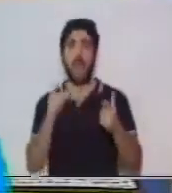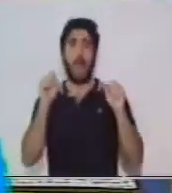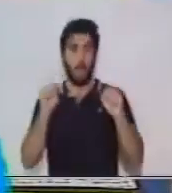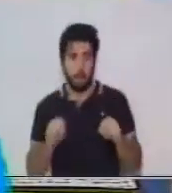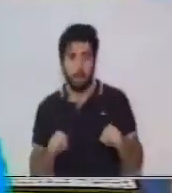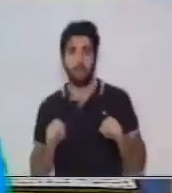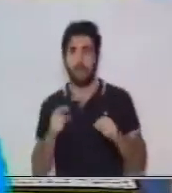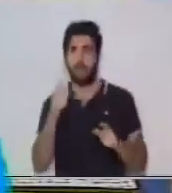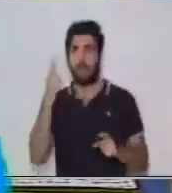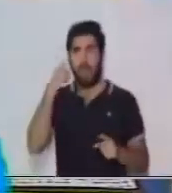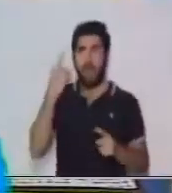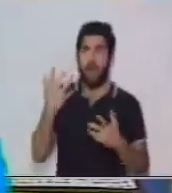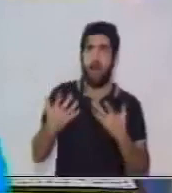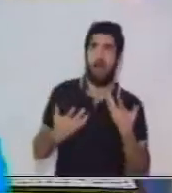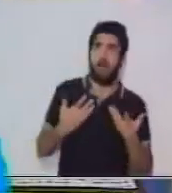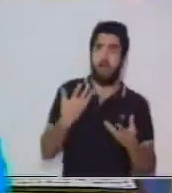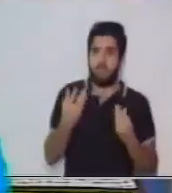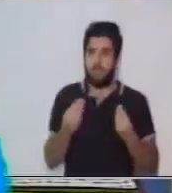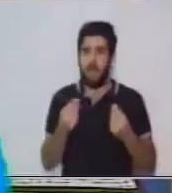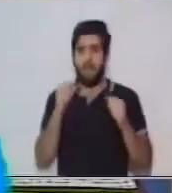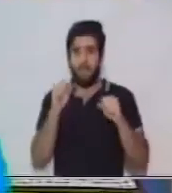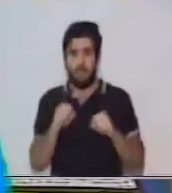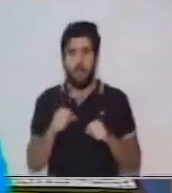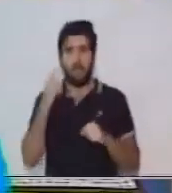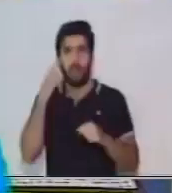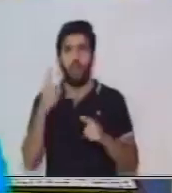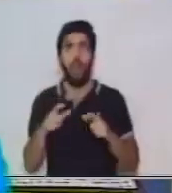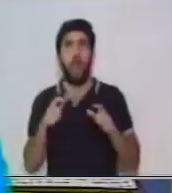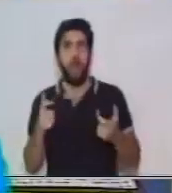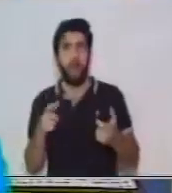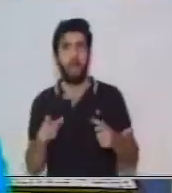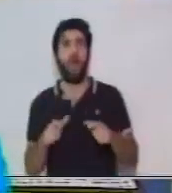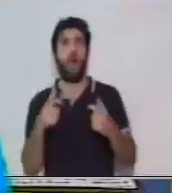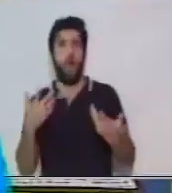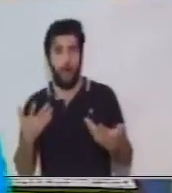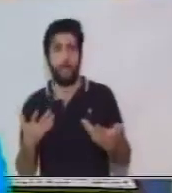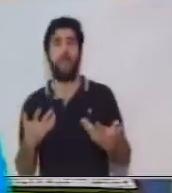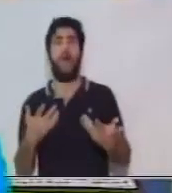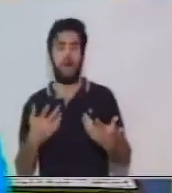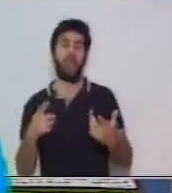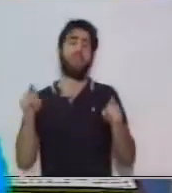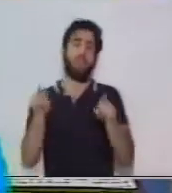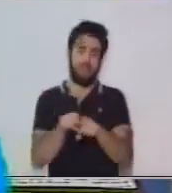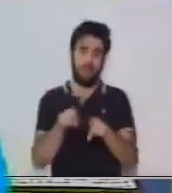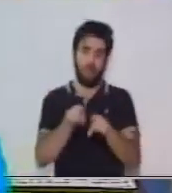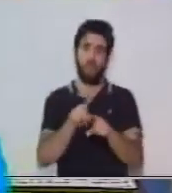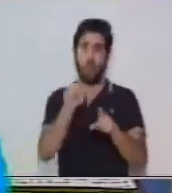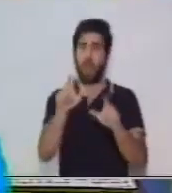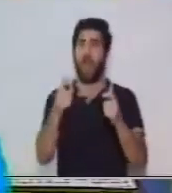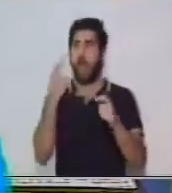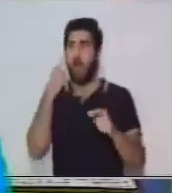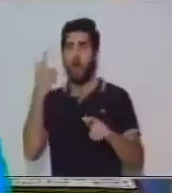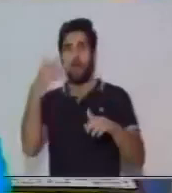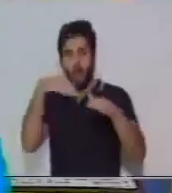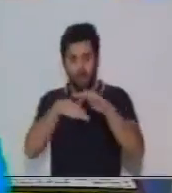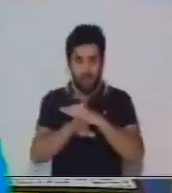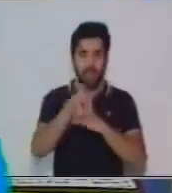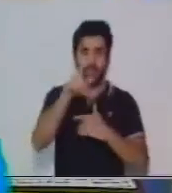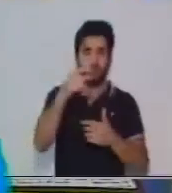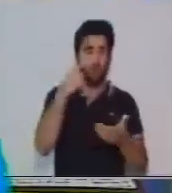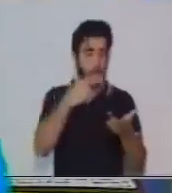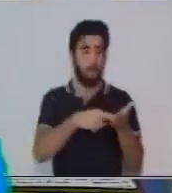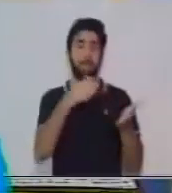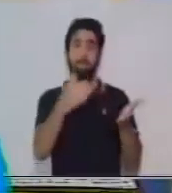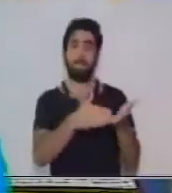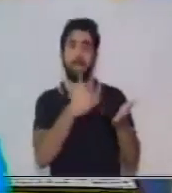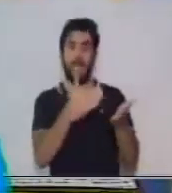que ese suspenso se dé al doble y al límite, y entonces cada vez que te estás introduciendo en una página de